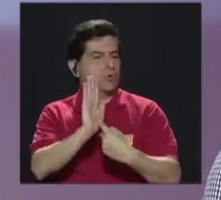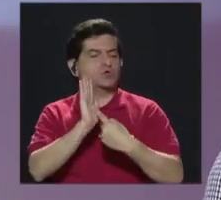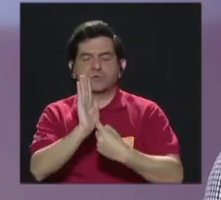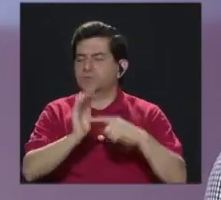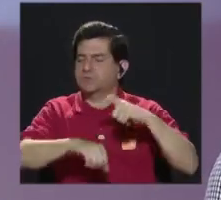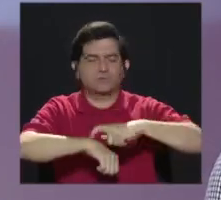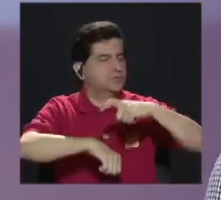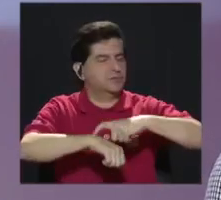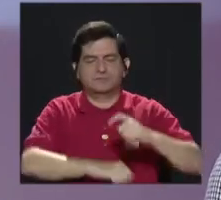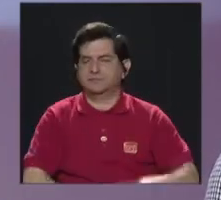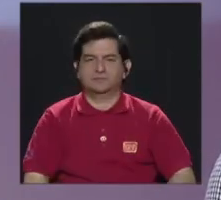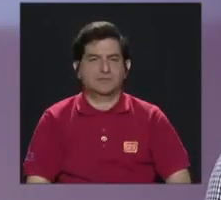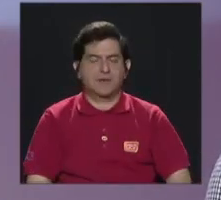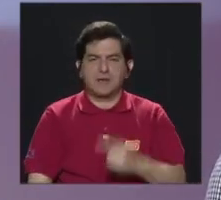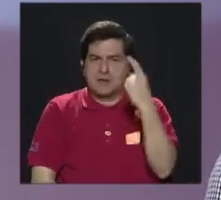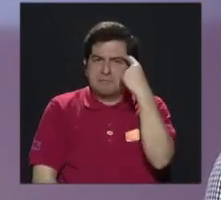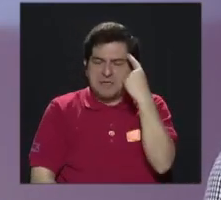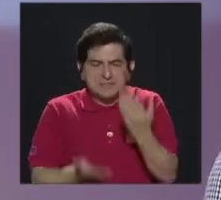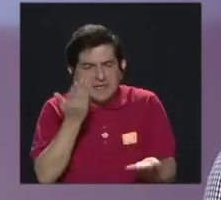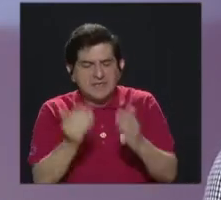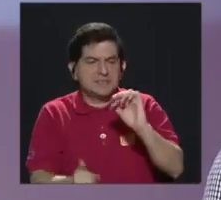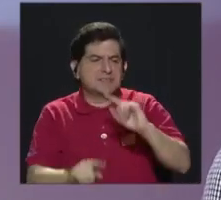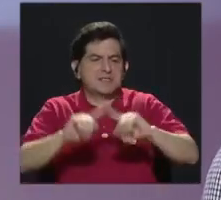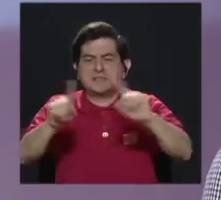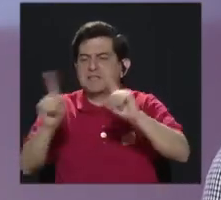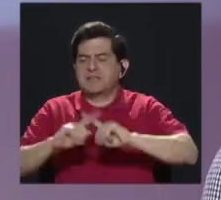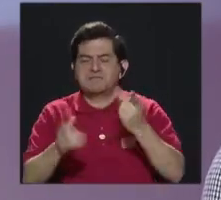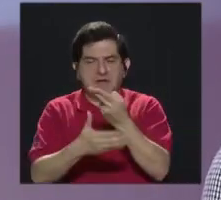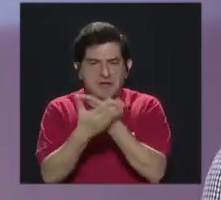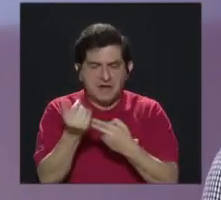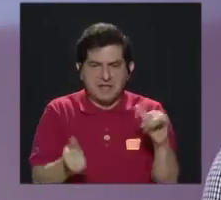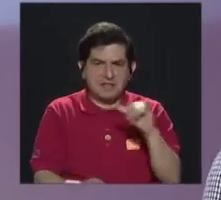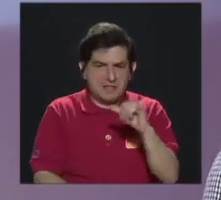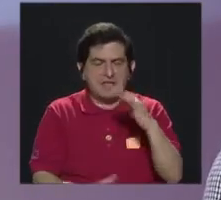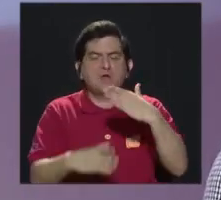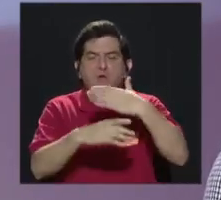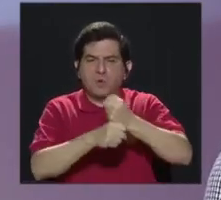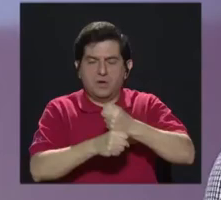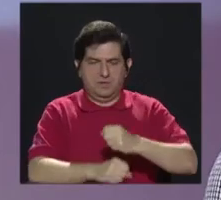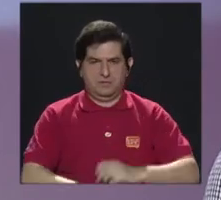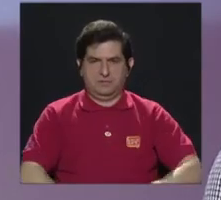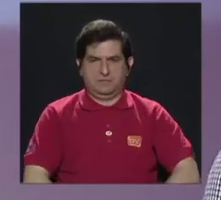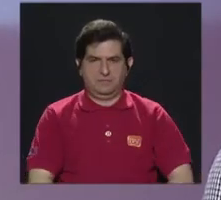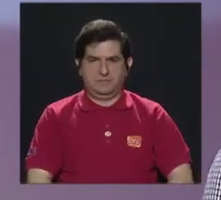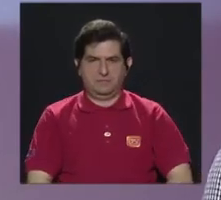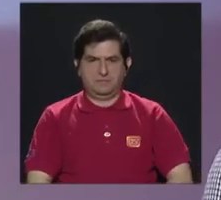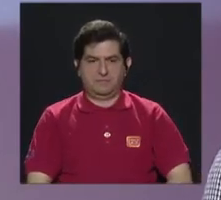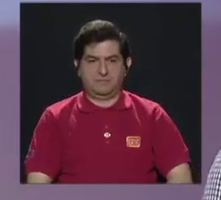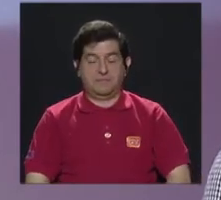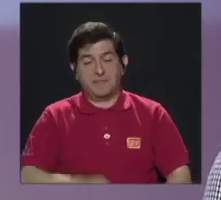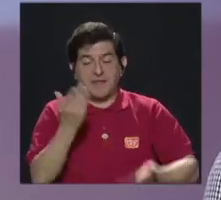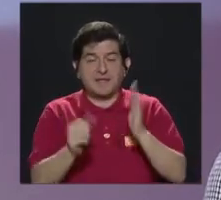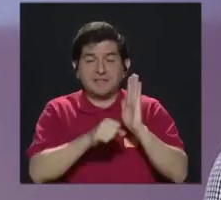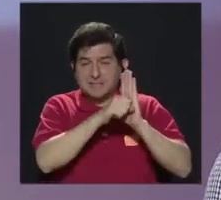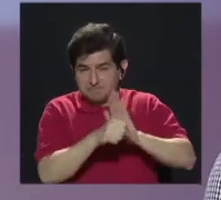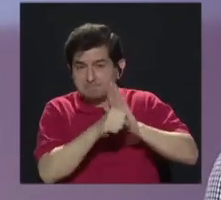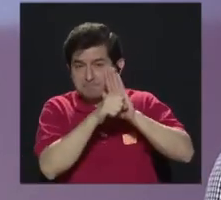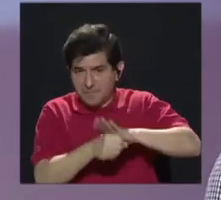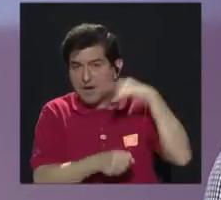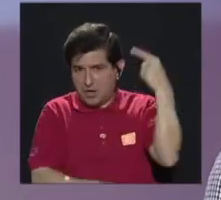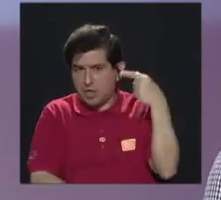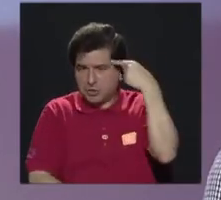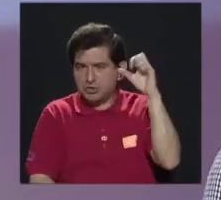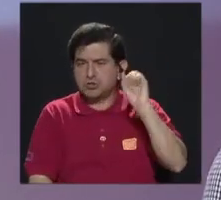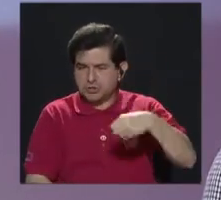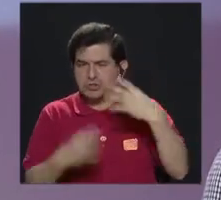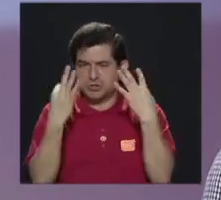aquel momento. Pensamos que éramos parte de otro montón de parejas que deberían estar haciendo lo mismo. Era como para ir presionando al Estado, ¿verdad? Un